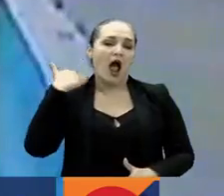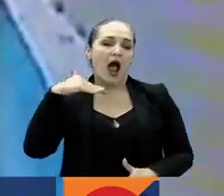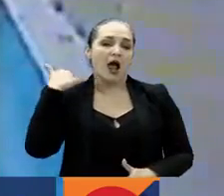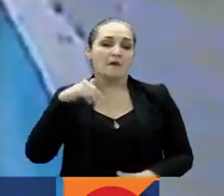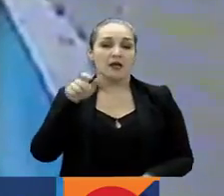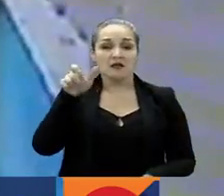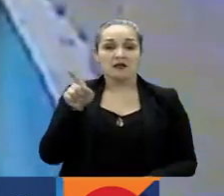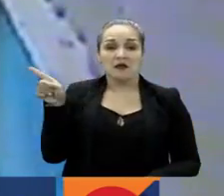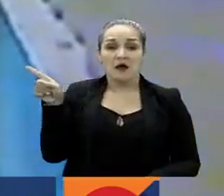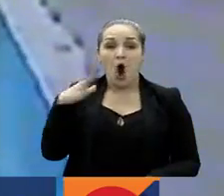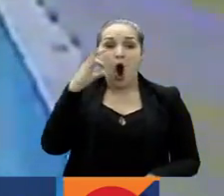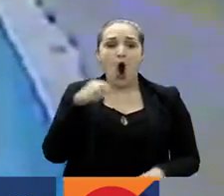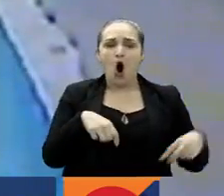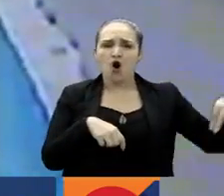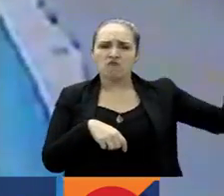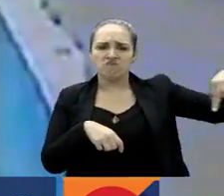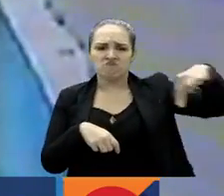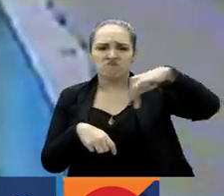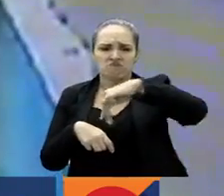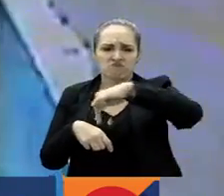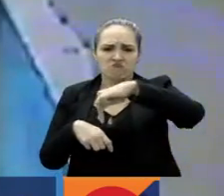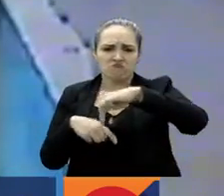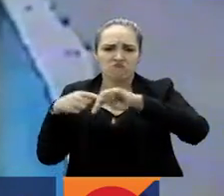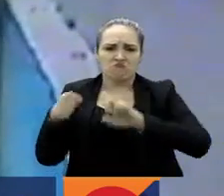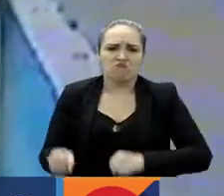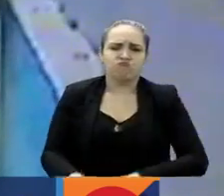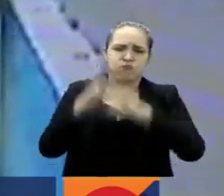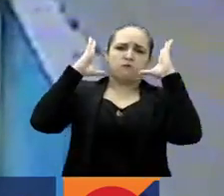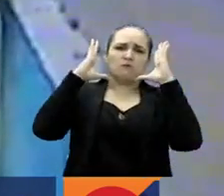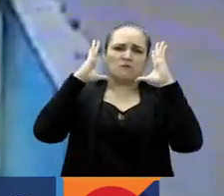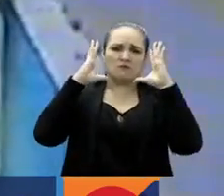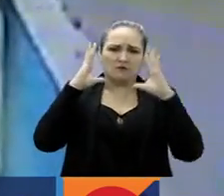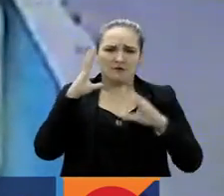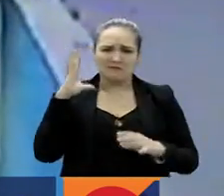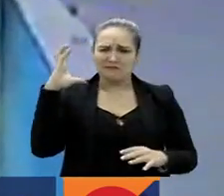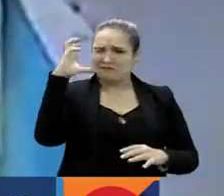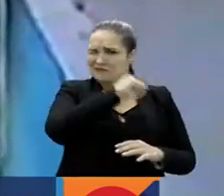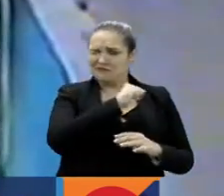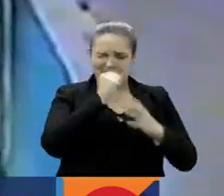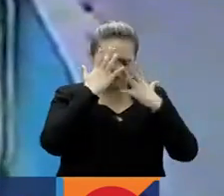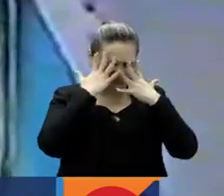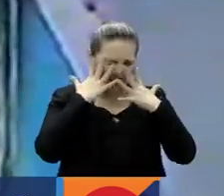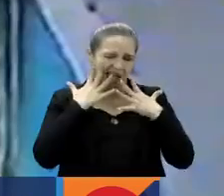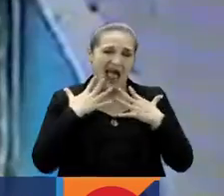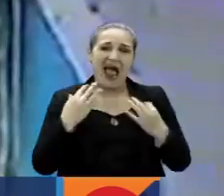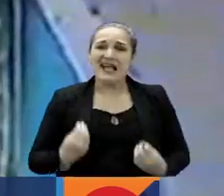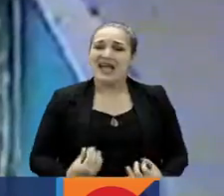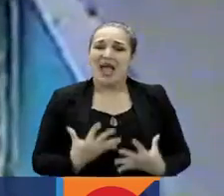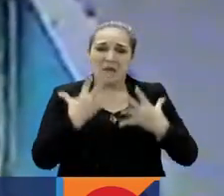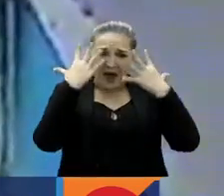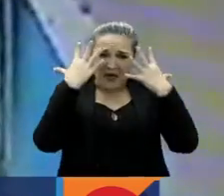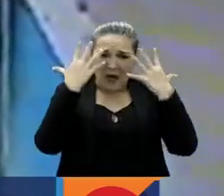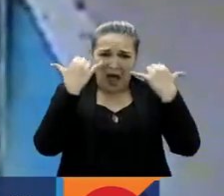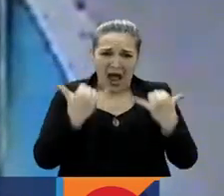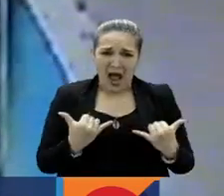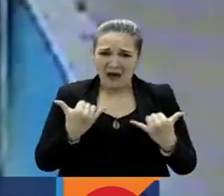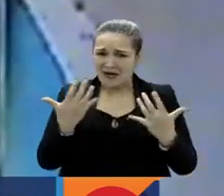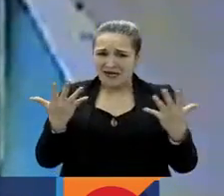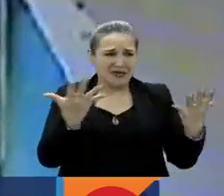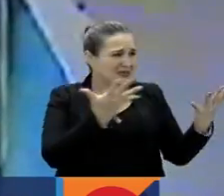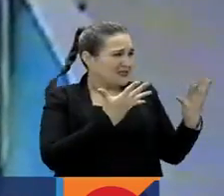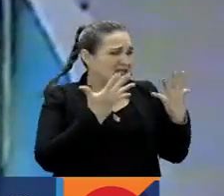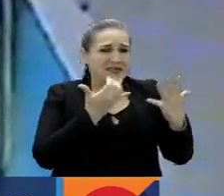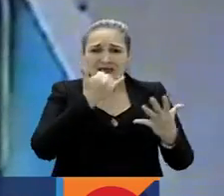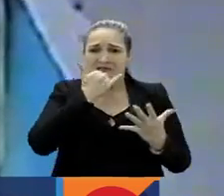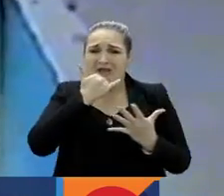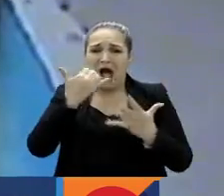le arrojó una sustancia desconocida que le produjo quemaduras de primer grado en cara y parte del tórax. Las autoridades ya investigan el caso y para esto se apoyan